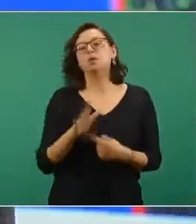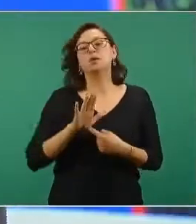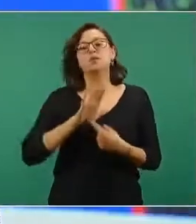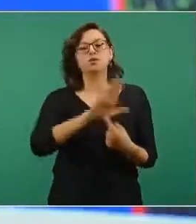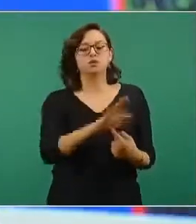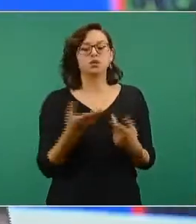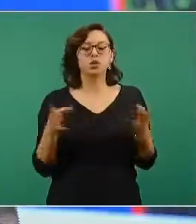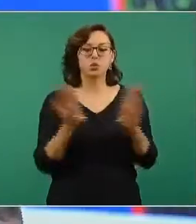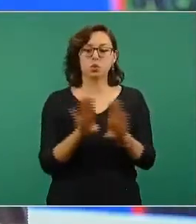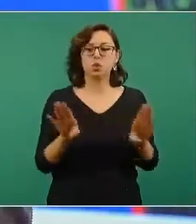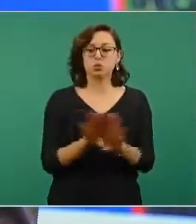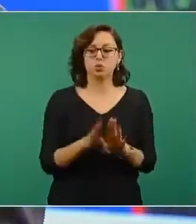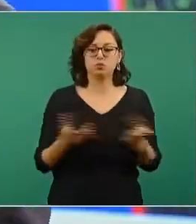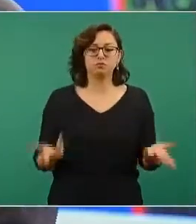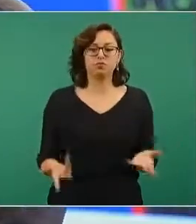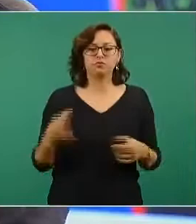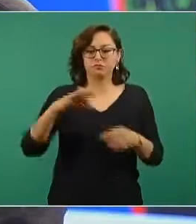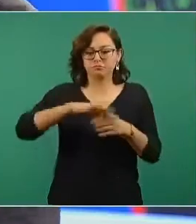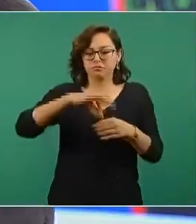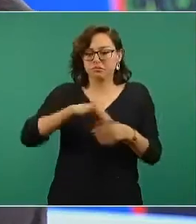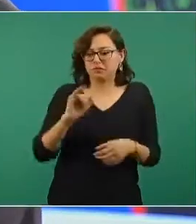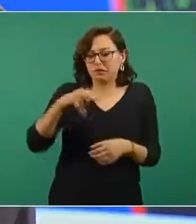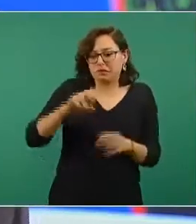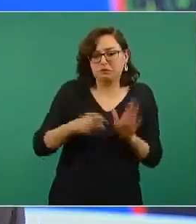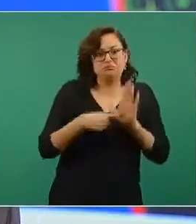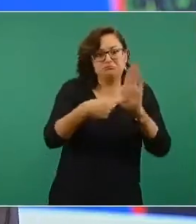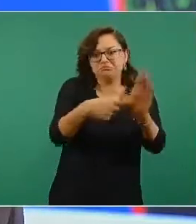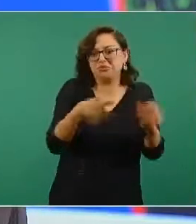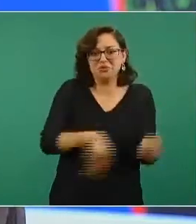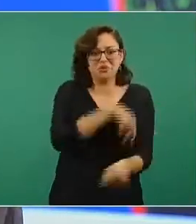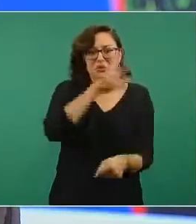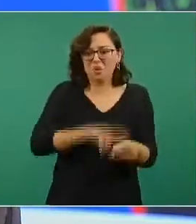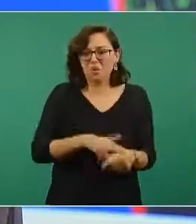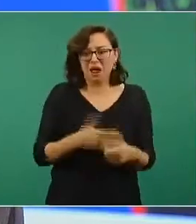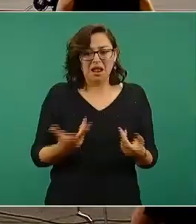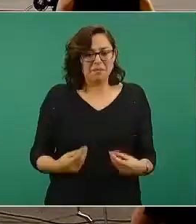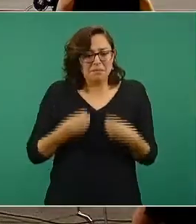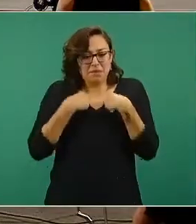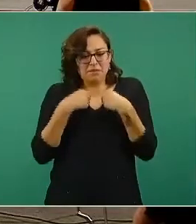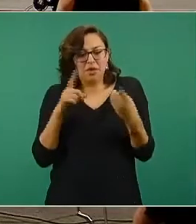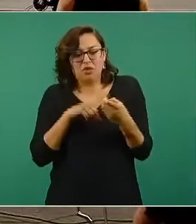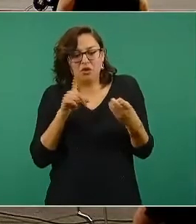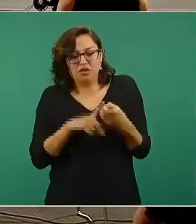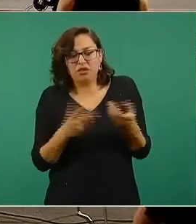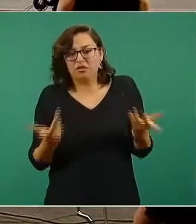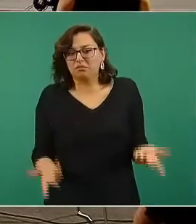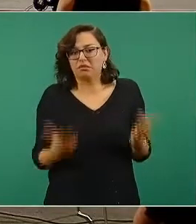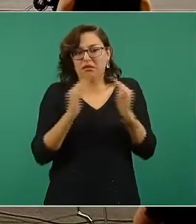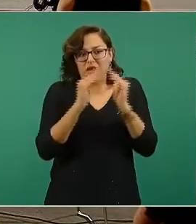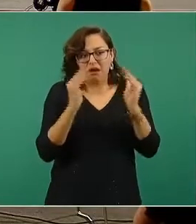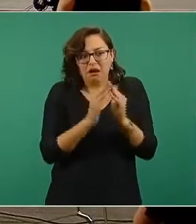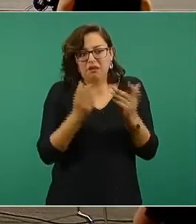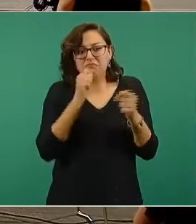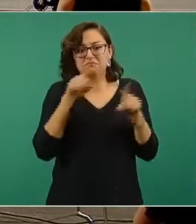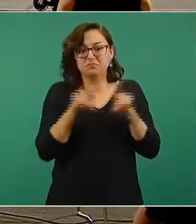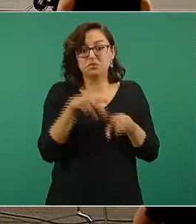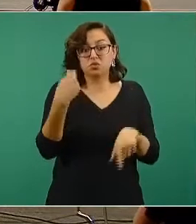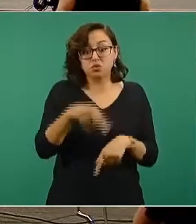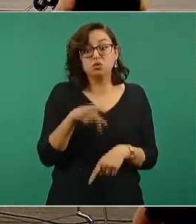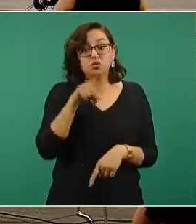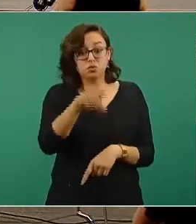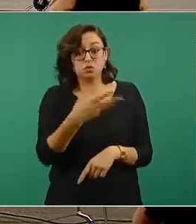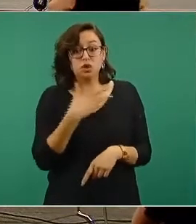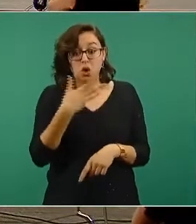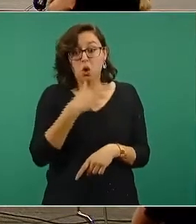con la credencial del lector, donde también está la dirección, el municipio de residencia. Si tiene alguna otra forma de demostrar